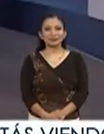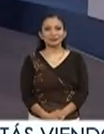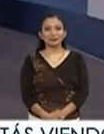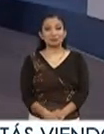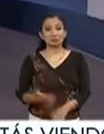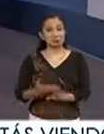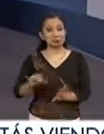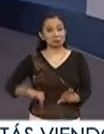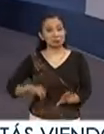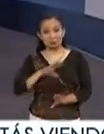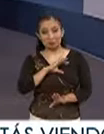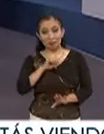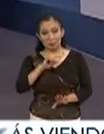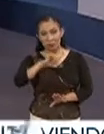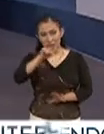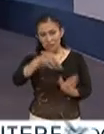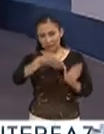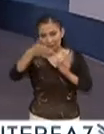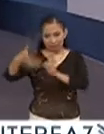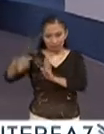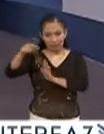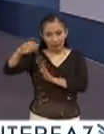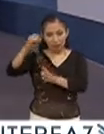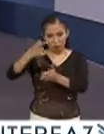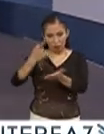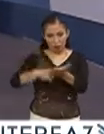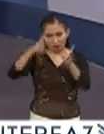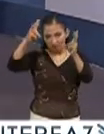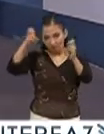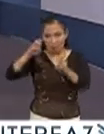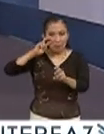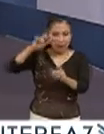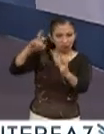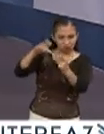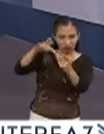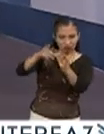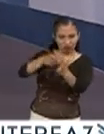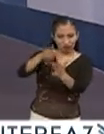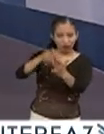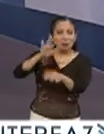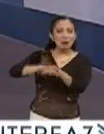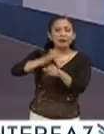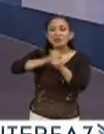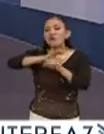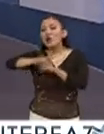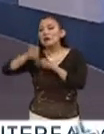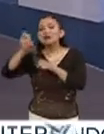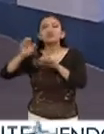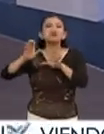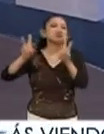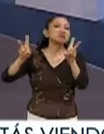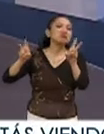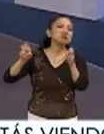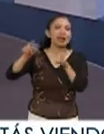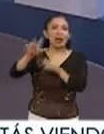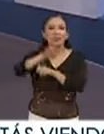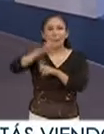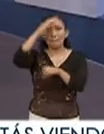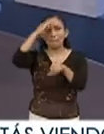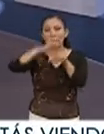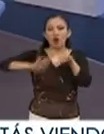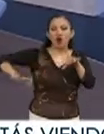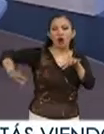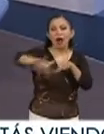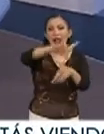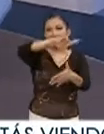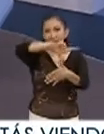Muy interesante, querido Omar. Más adelante dentro del programa regresaremos contigo para ver qué más información nos tienes sobre este memorial